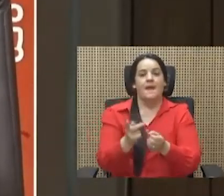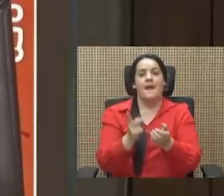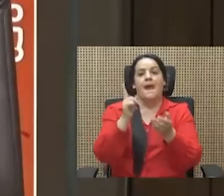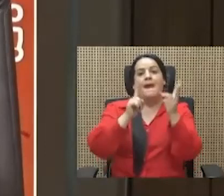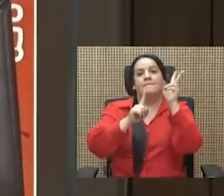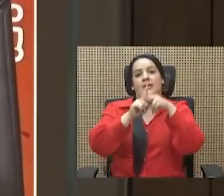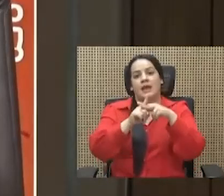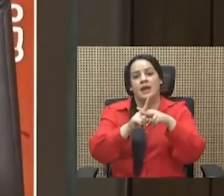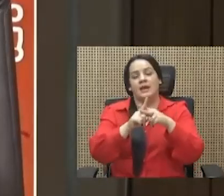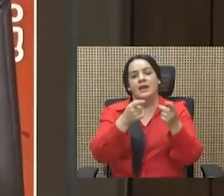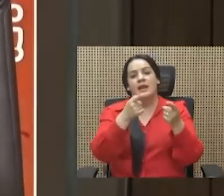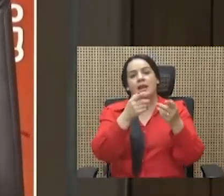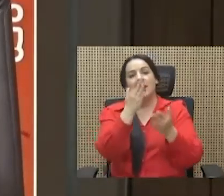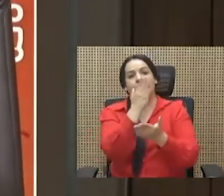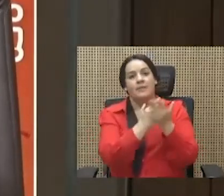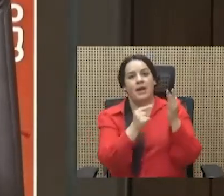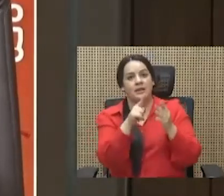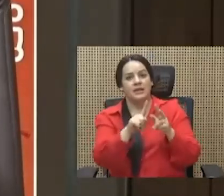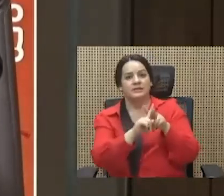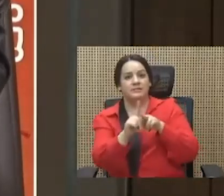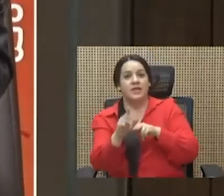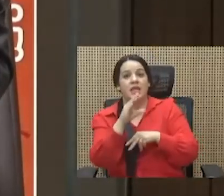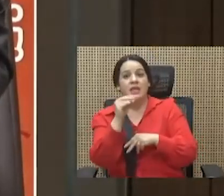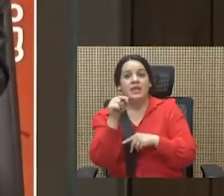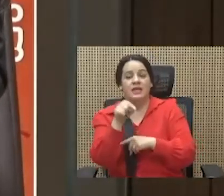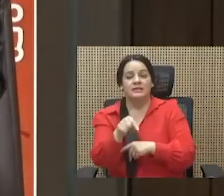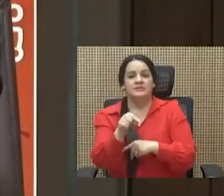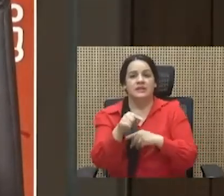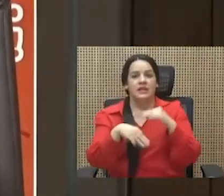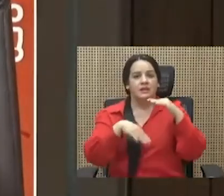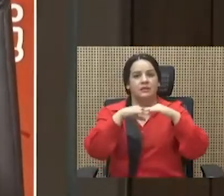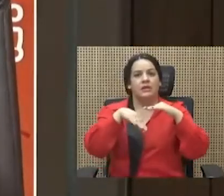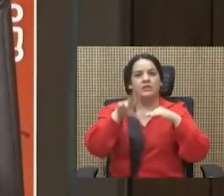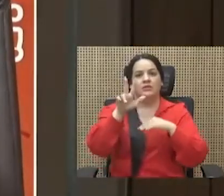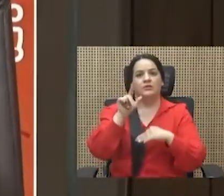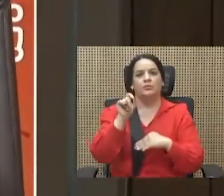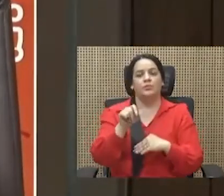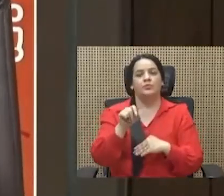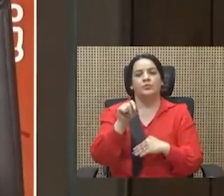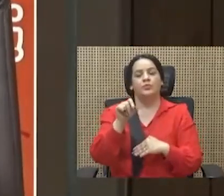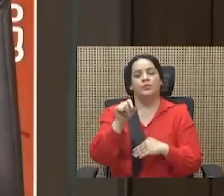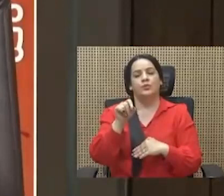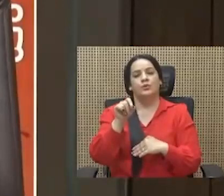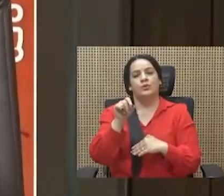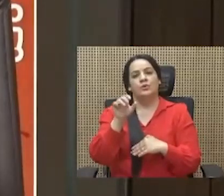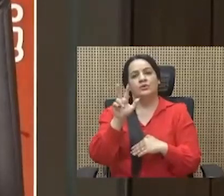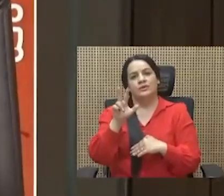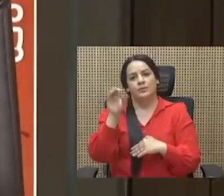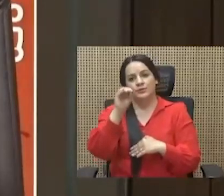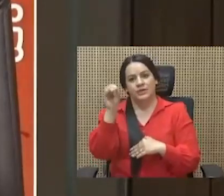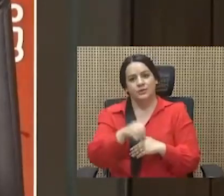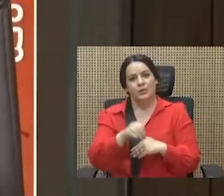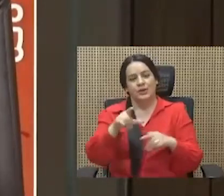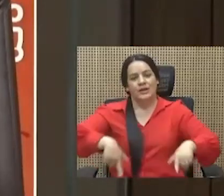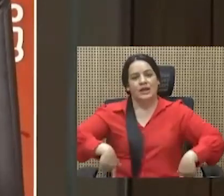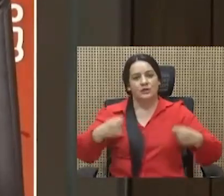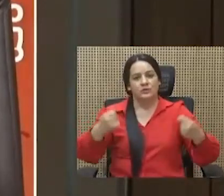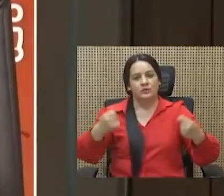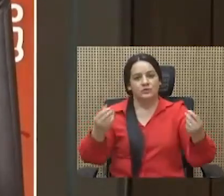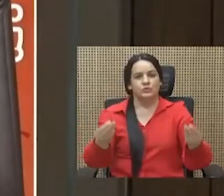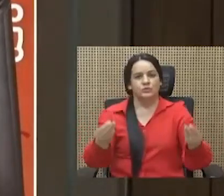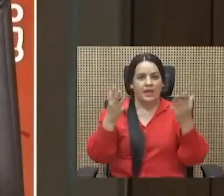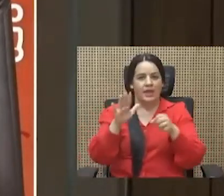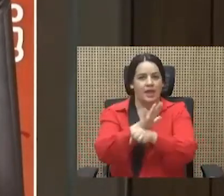un 0.3% del gasto total. ¿Por qué? Porque en la ley decía que era del gasto corriente, pero resulta que en